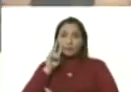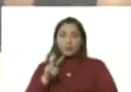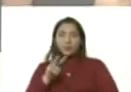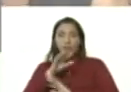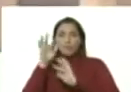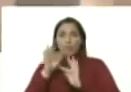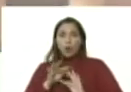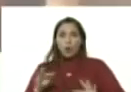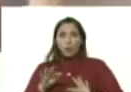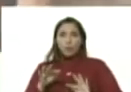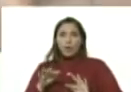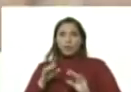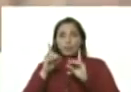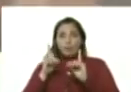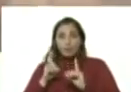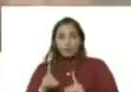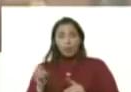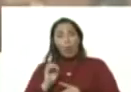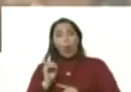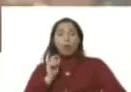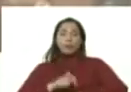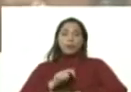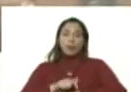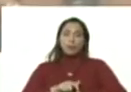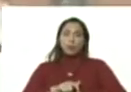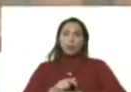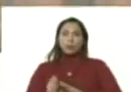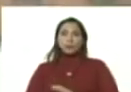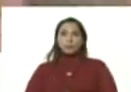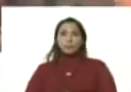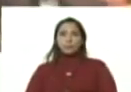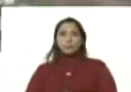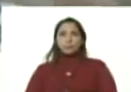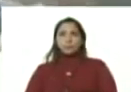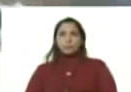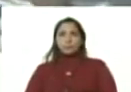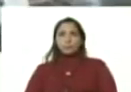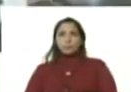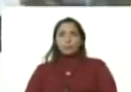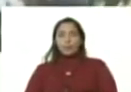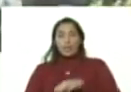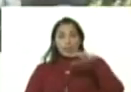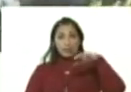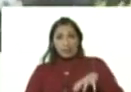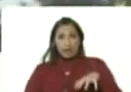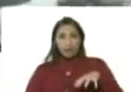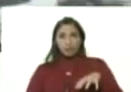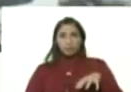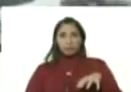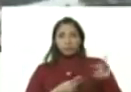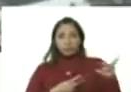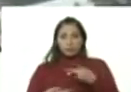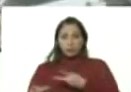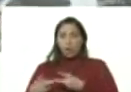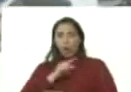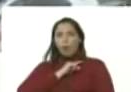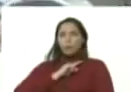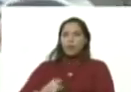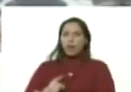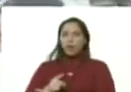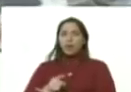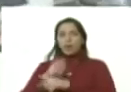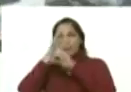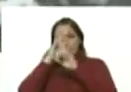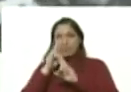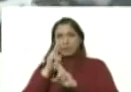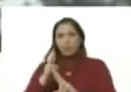definitivo o temporal, que es el caso entre Venezuela y Estados Unidos, A, el estado receptor estará obligado a respetar y a proteger, aún